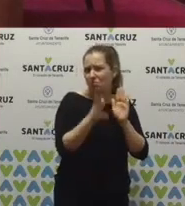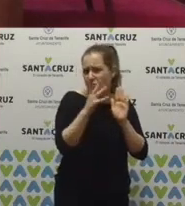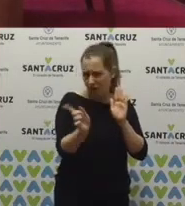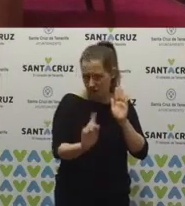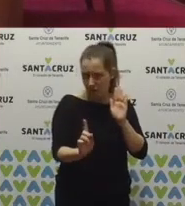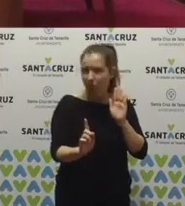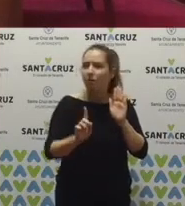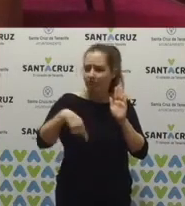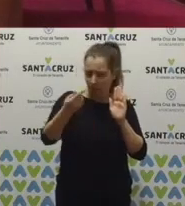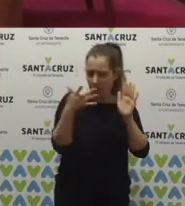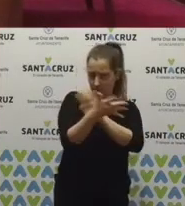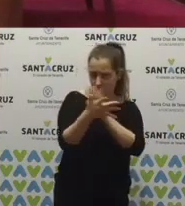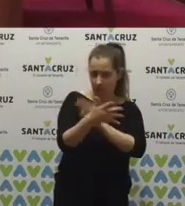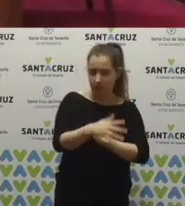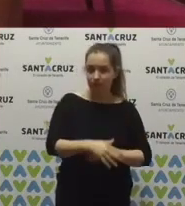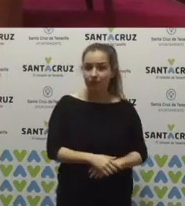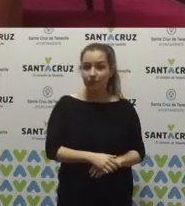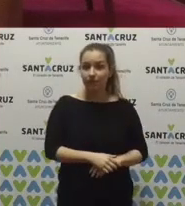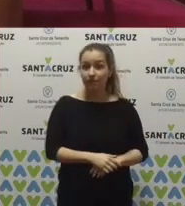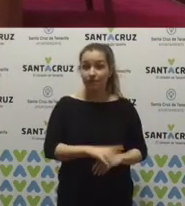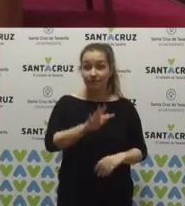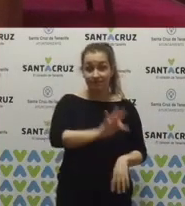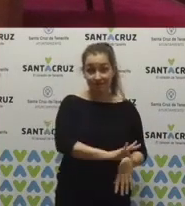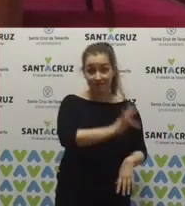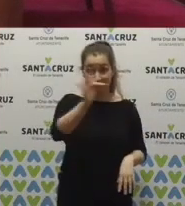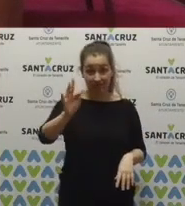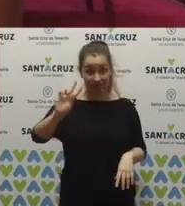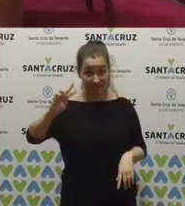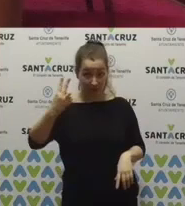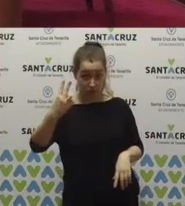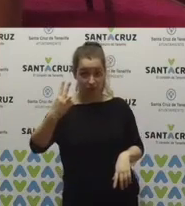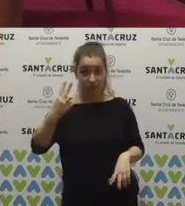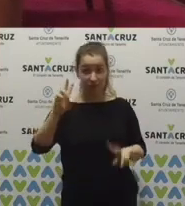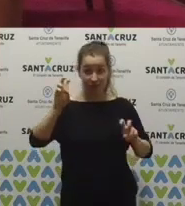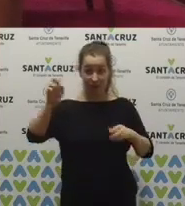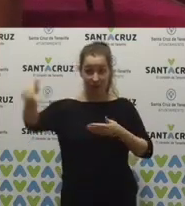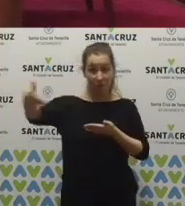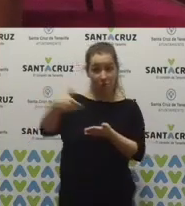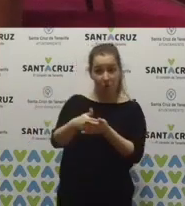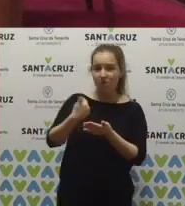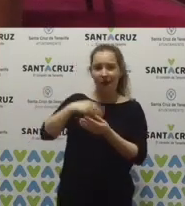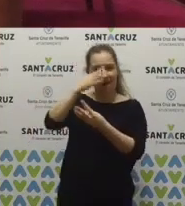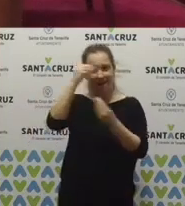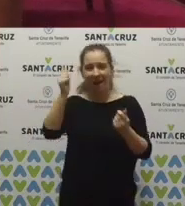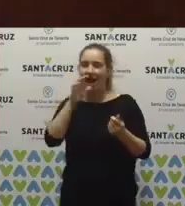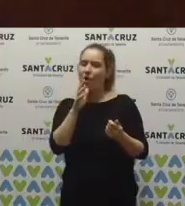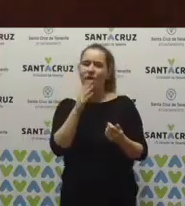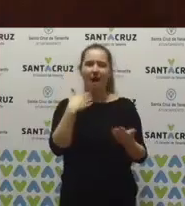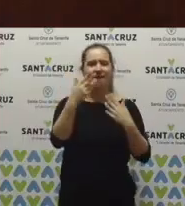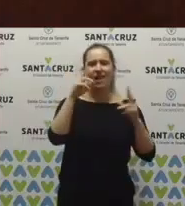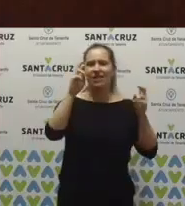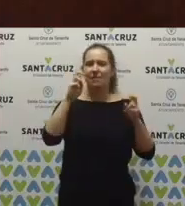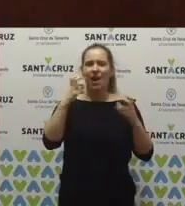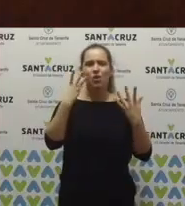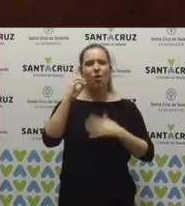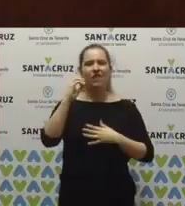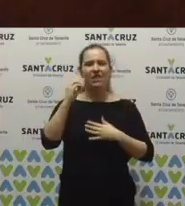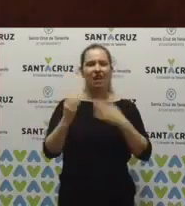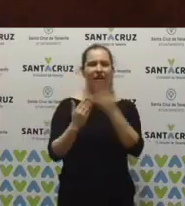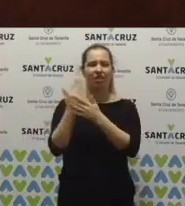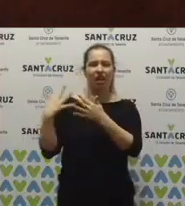usted ya se olvida en su segunda intervención desde su moción y lo que hace es hablar de 90 días simple no